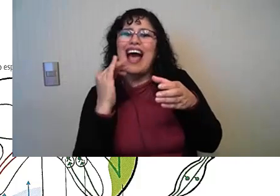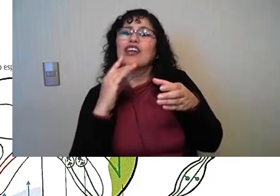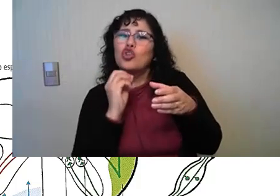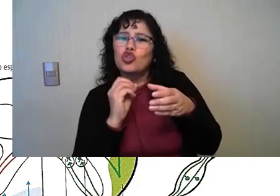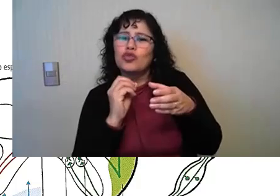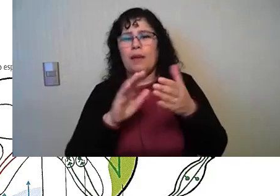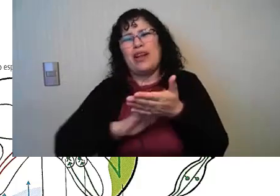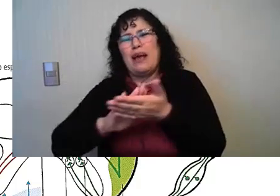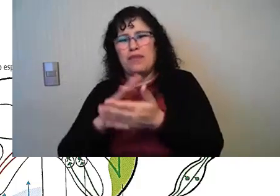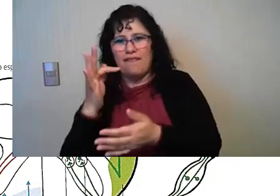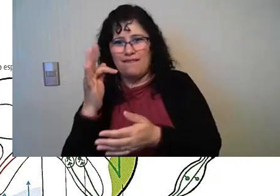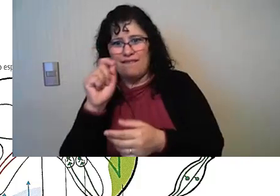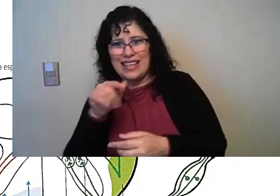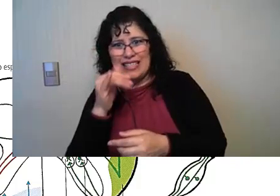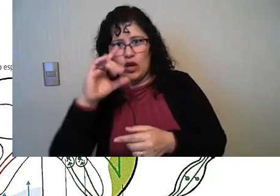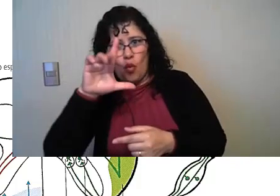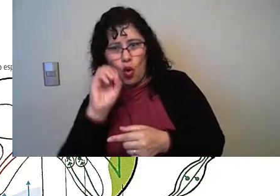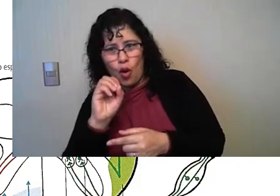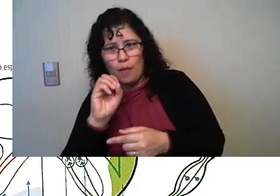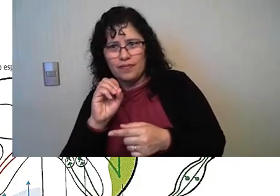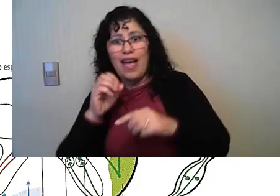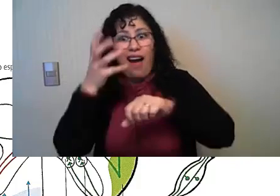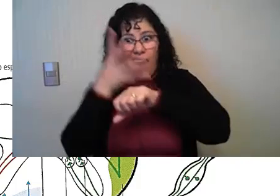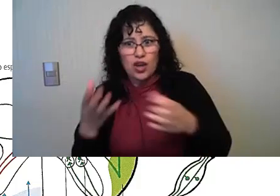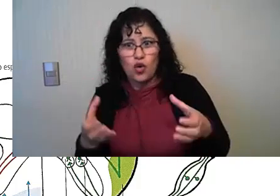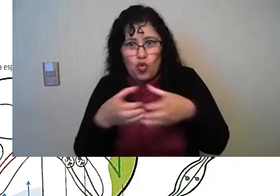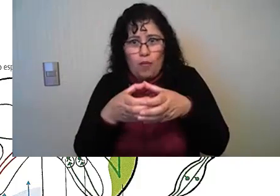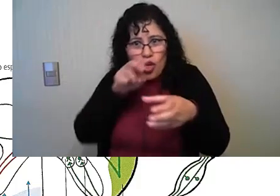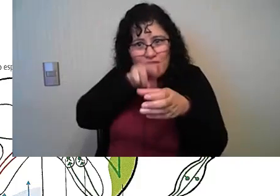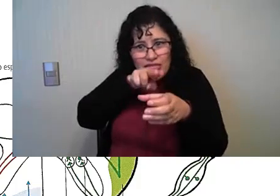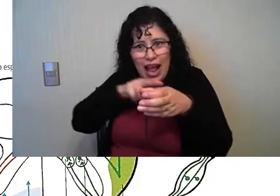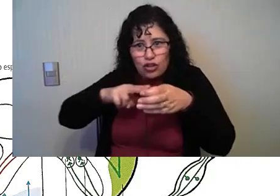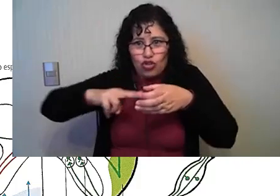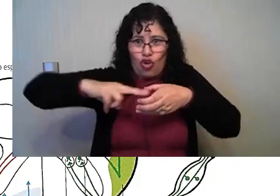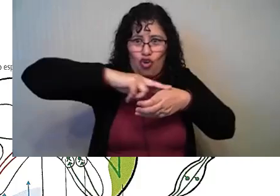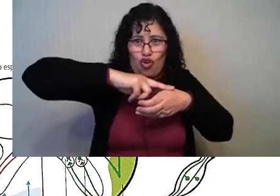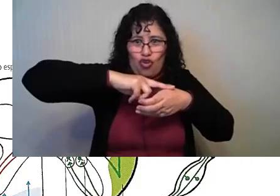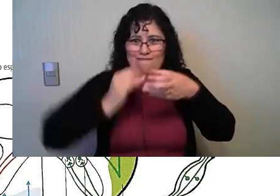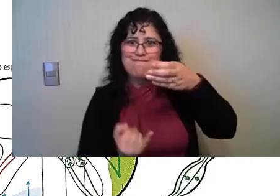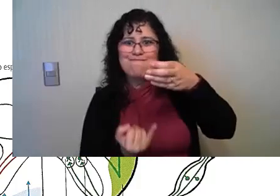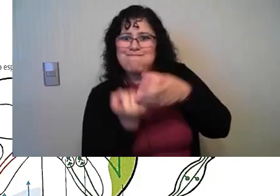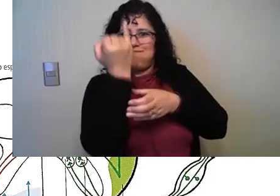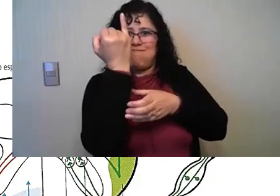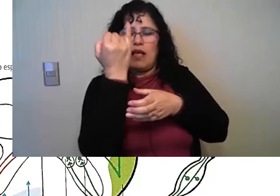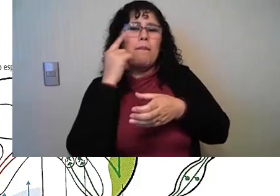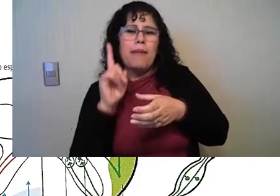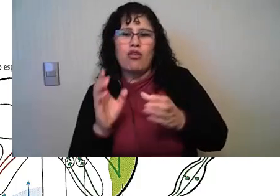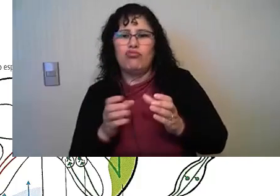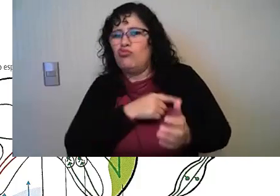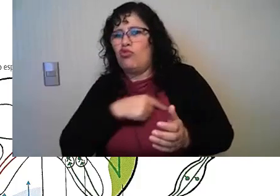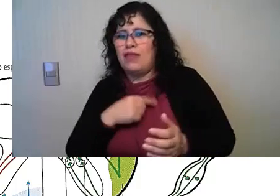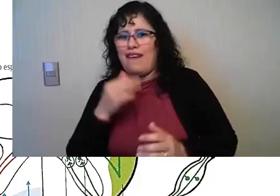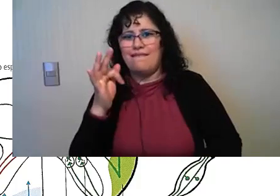grácil, hay varios tractos que están ascendiendo, pero en conjunto lo denominan fascículo grácil porque hay